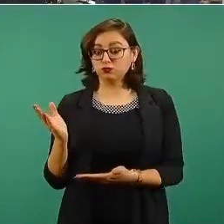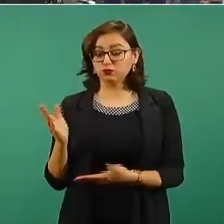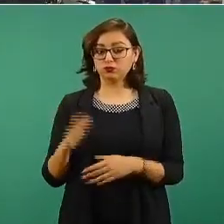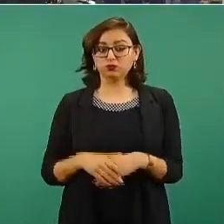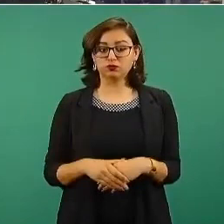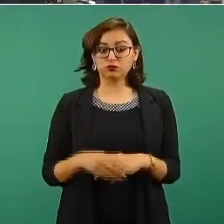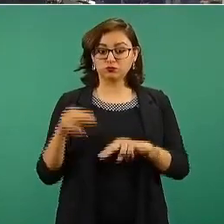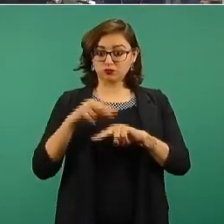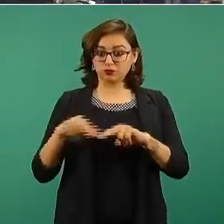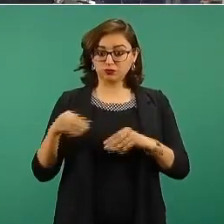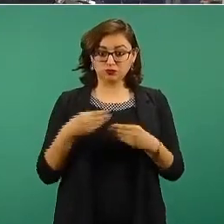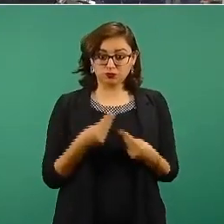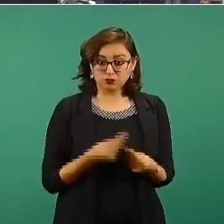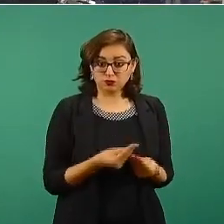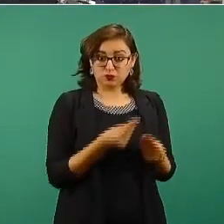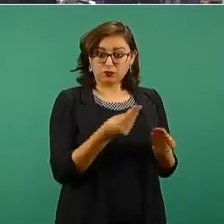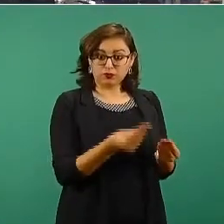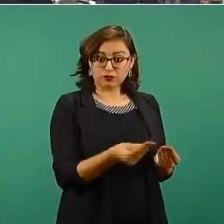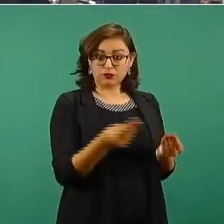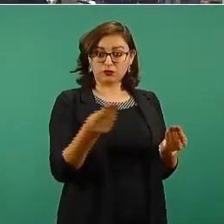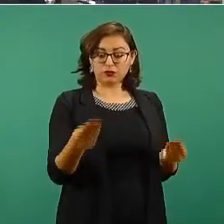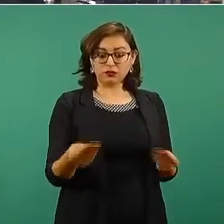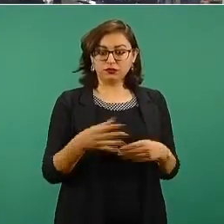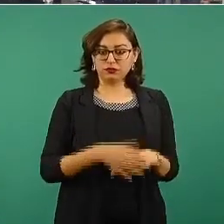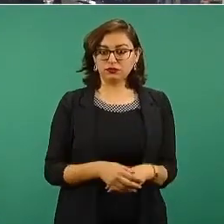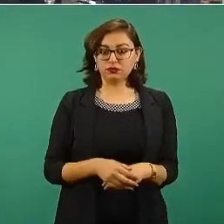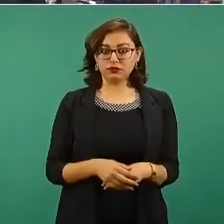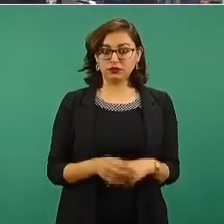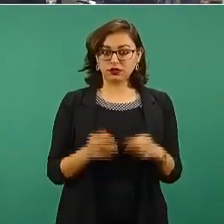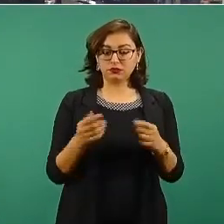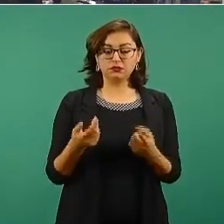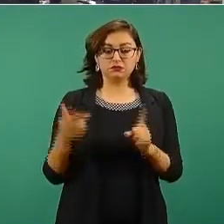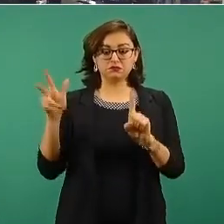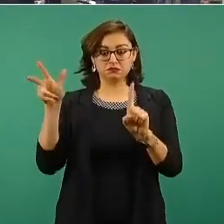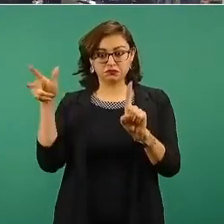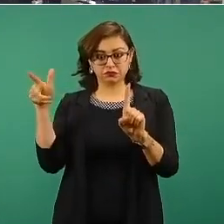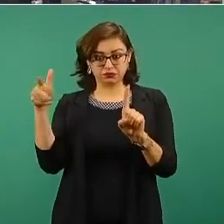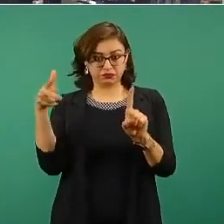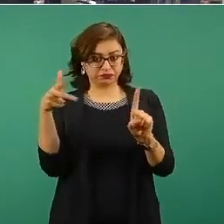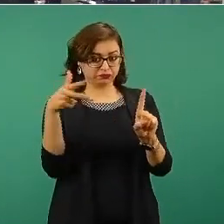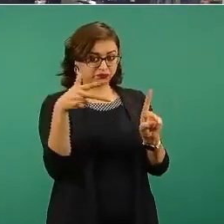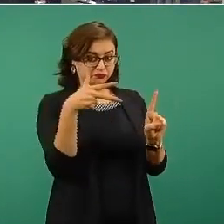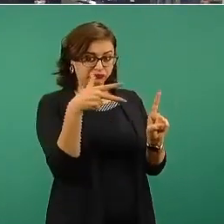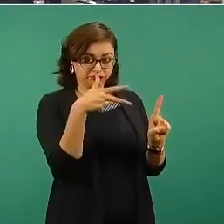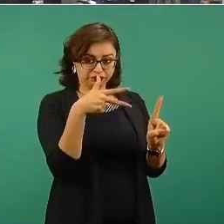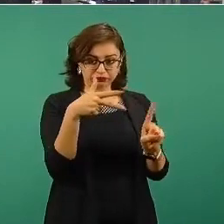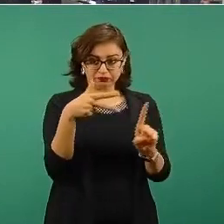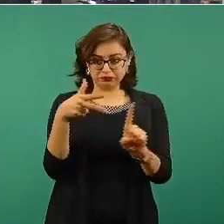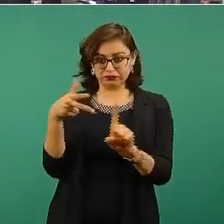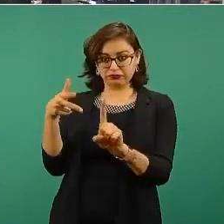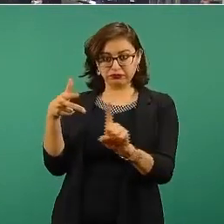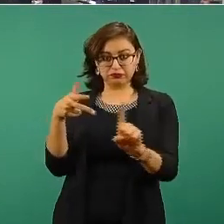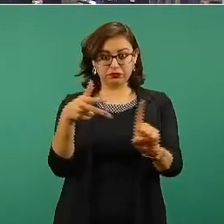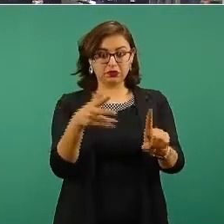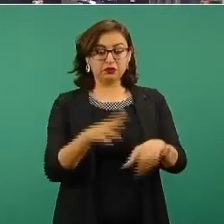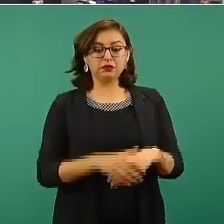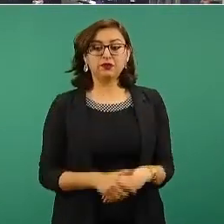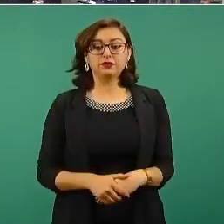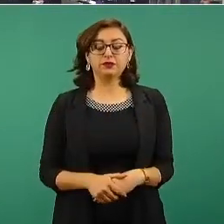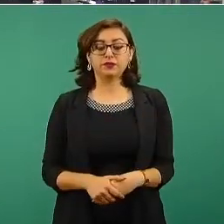los boletos y las cámaras ahí para ver qué iba yo a hacer.